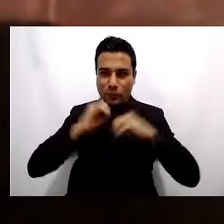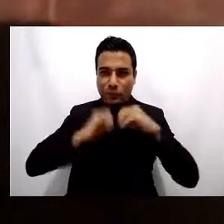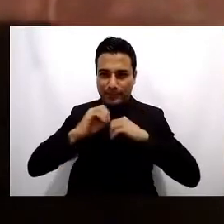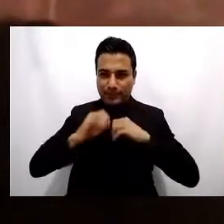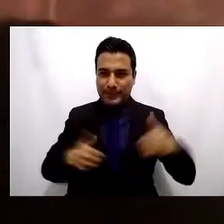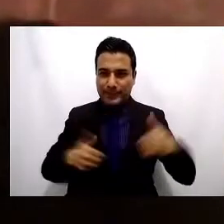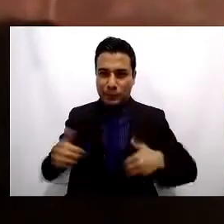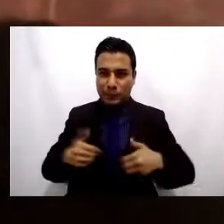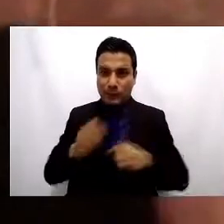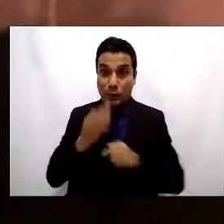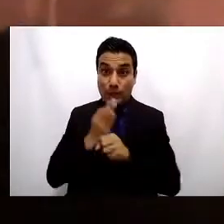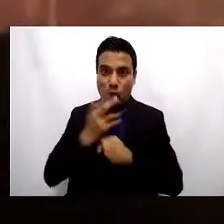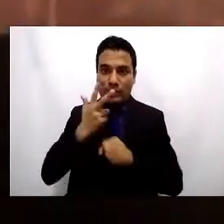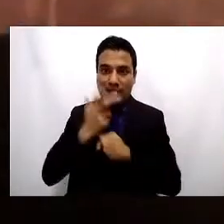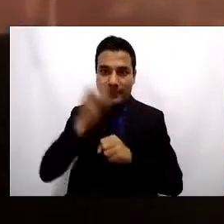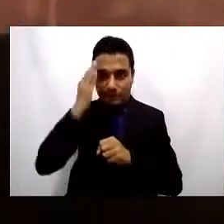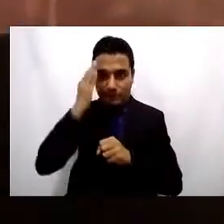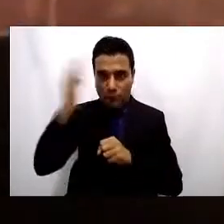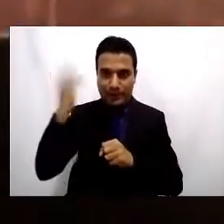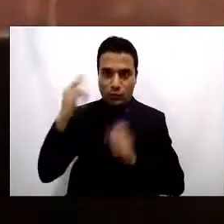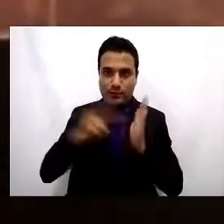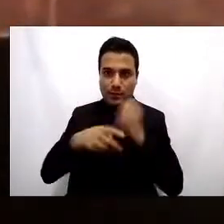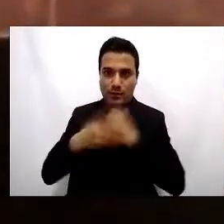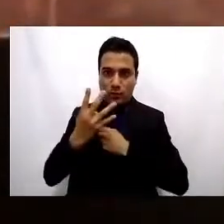ya estrenamos en el